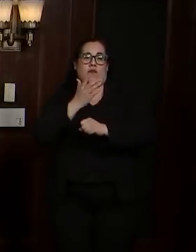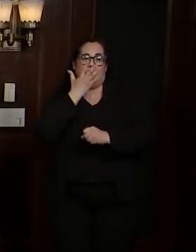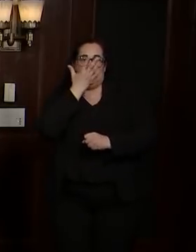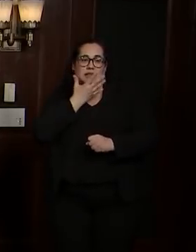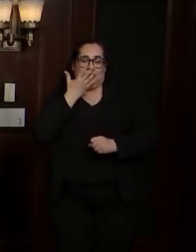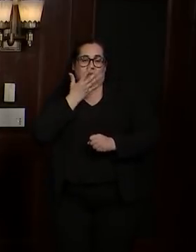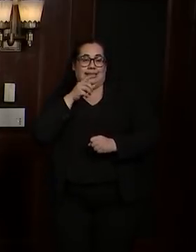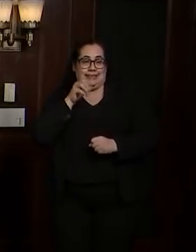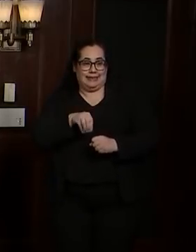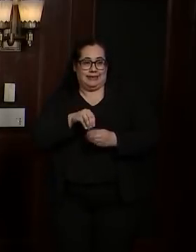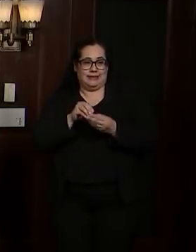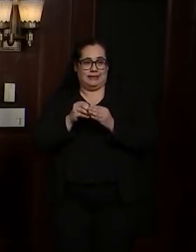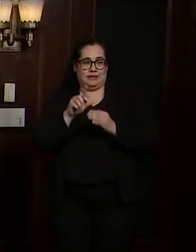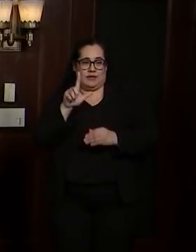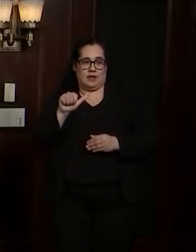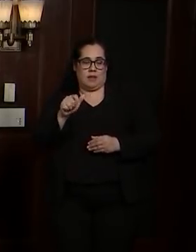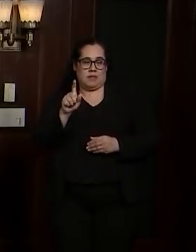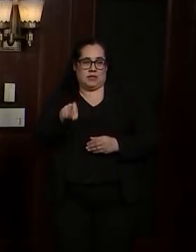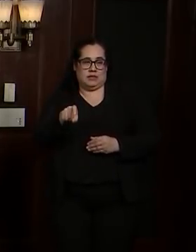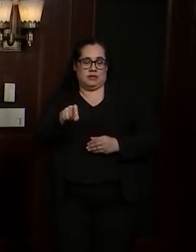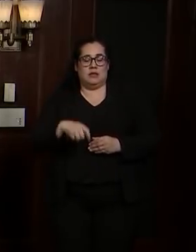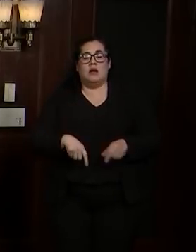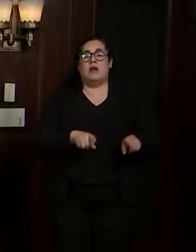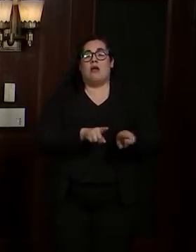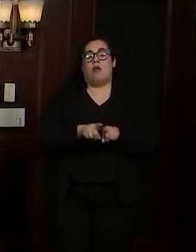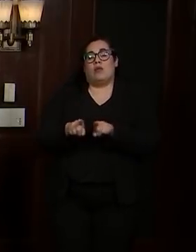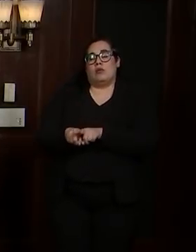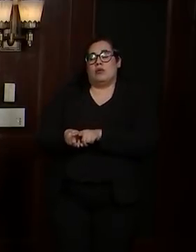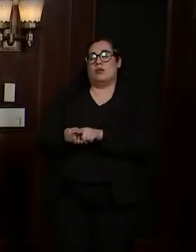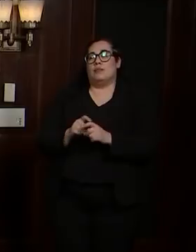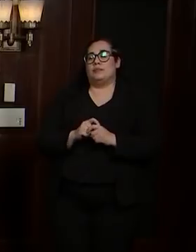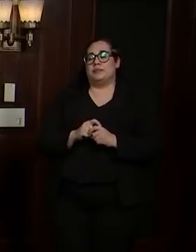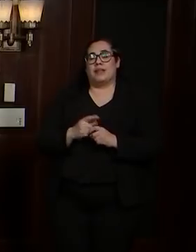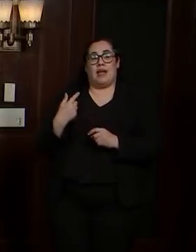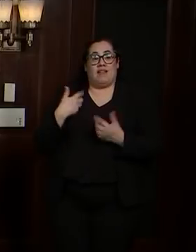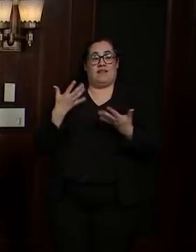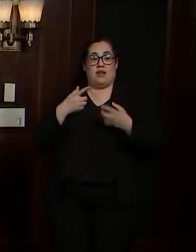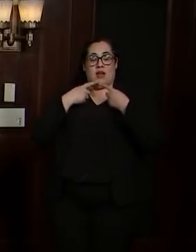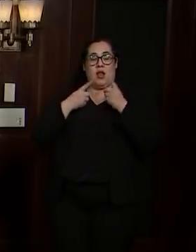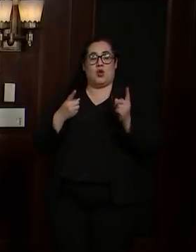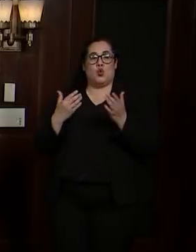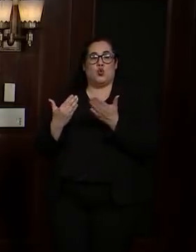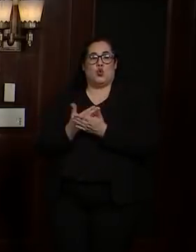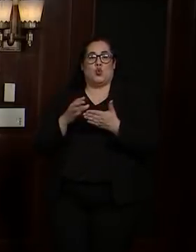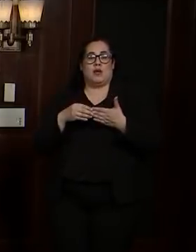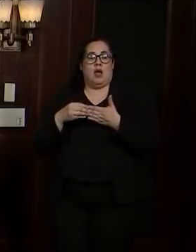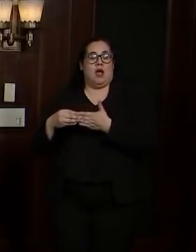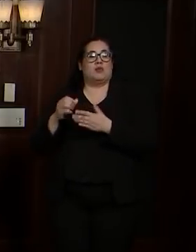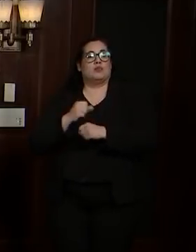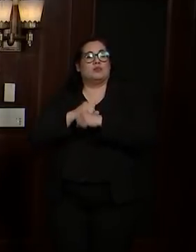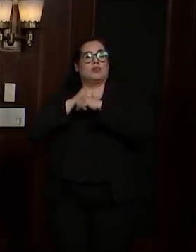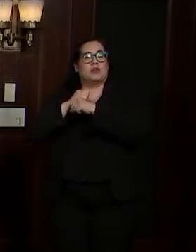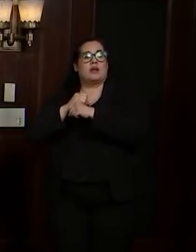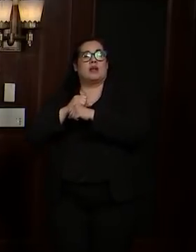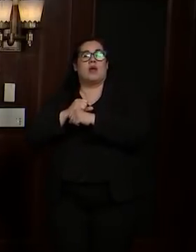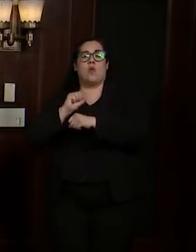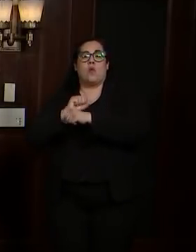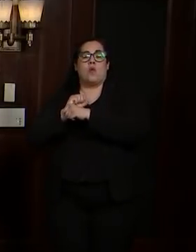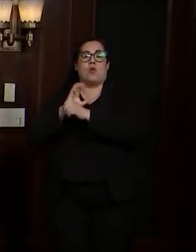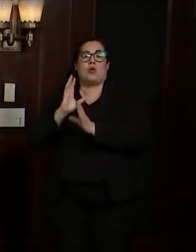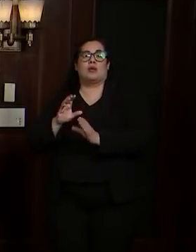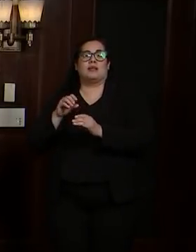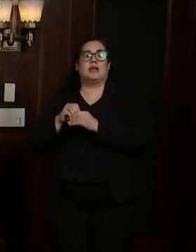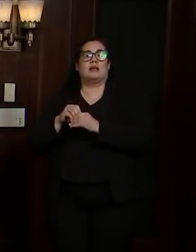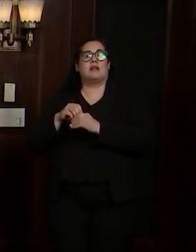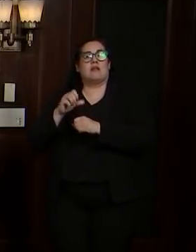cubiertas en Los Ángeles. Además, desde que anuncié la nueva guía para proteger a los trabajadores en